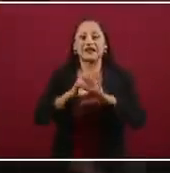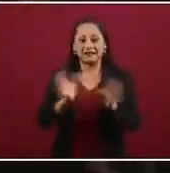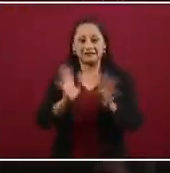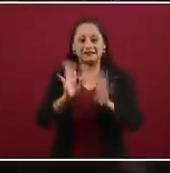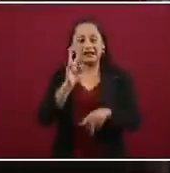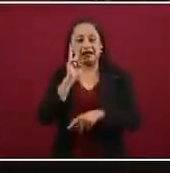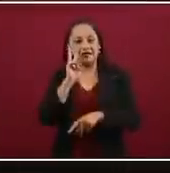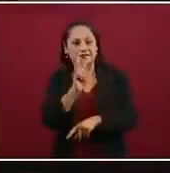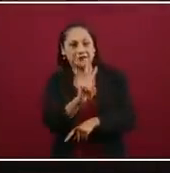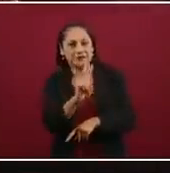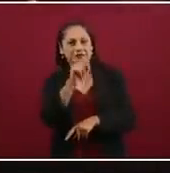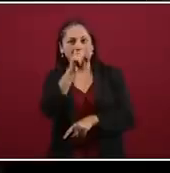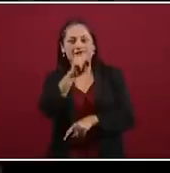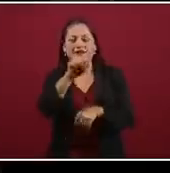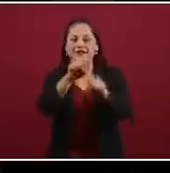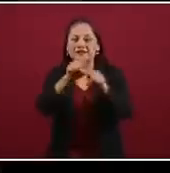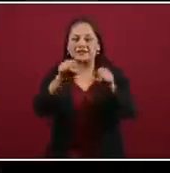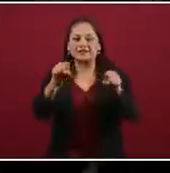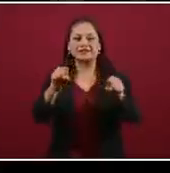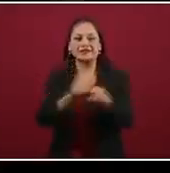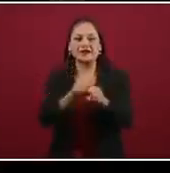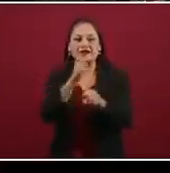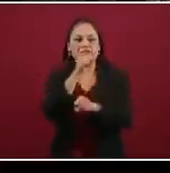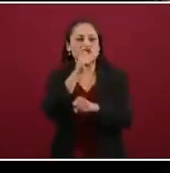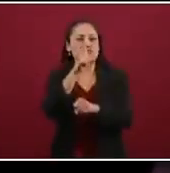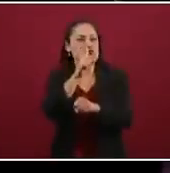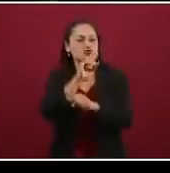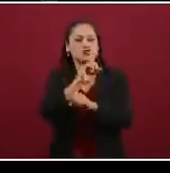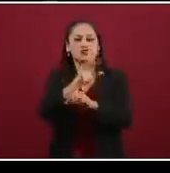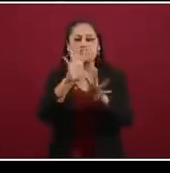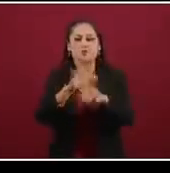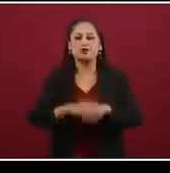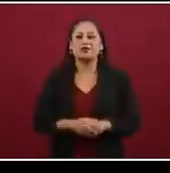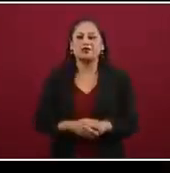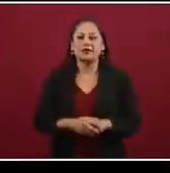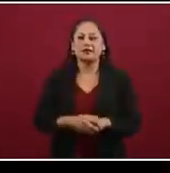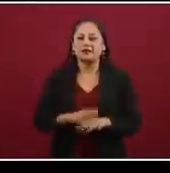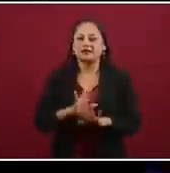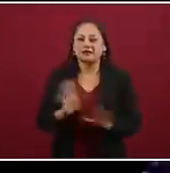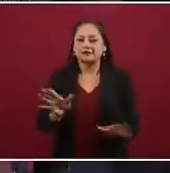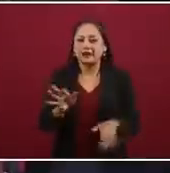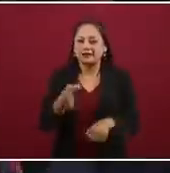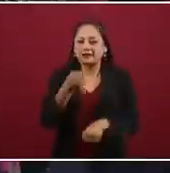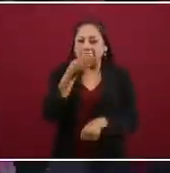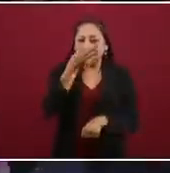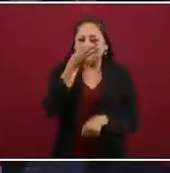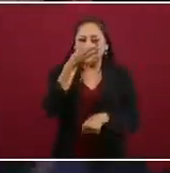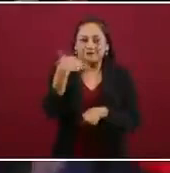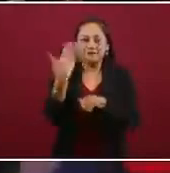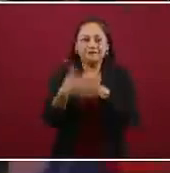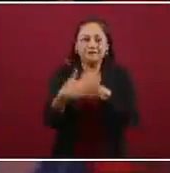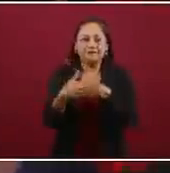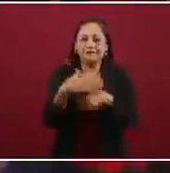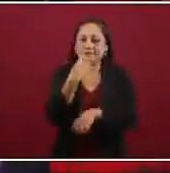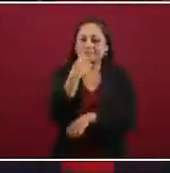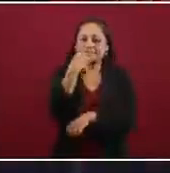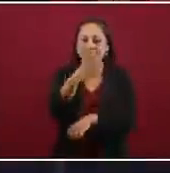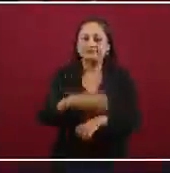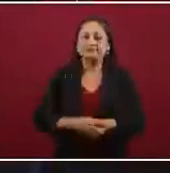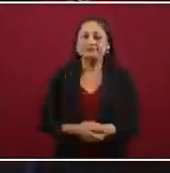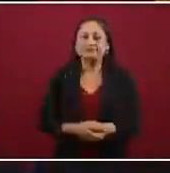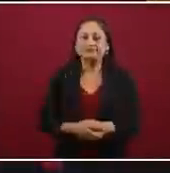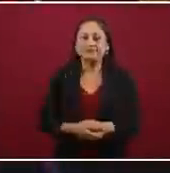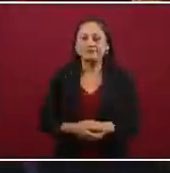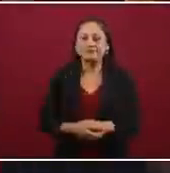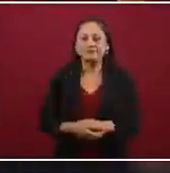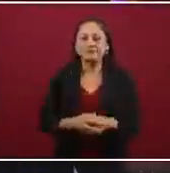salón bellamente iluminado y ya todo eso nos va acercando a la hora del grito. Y no en balde que